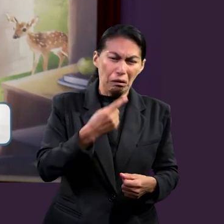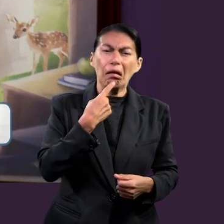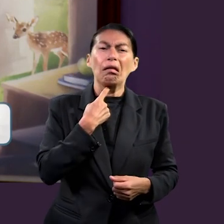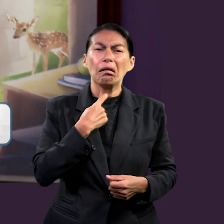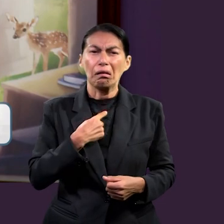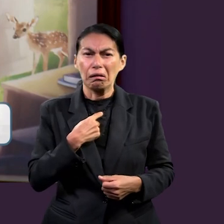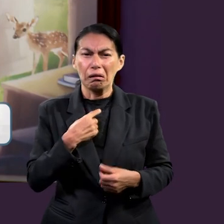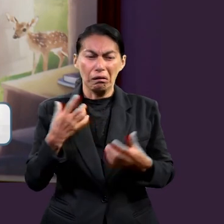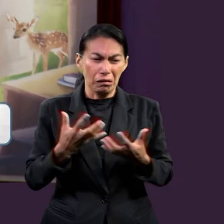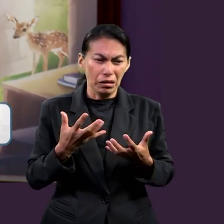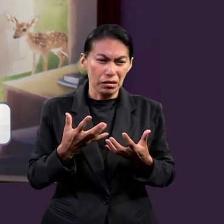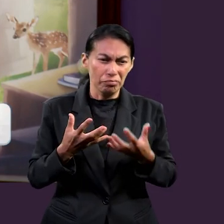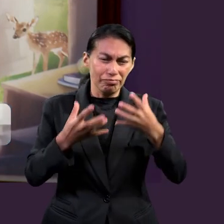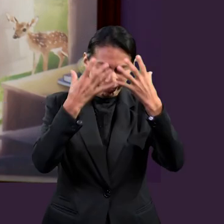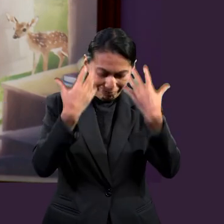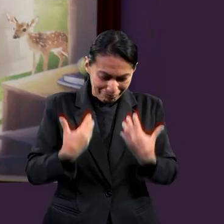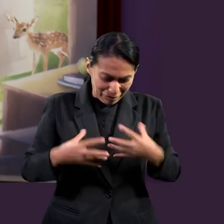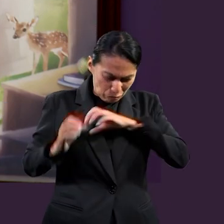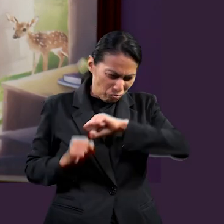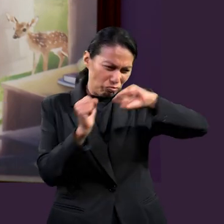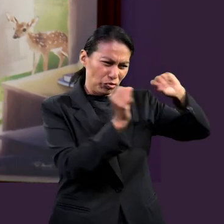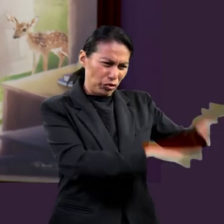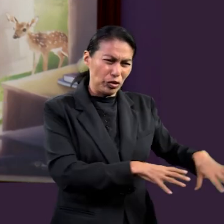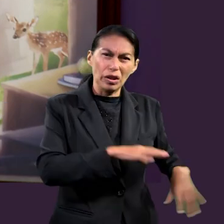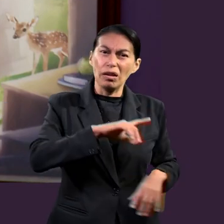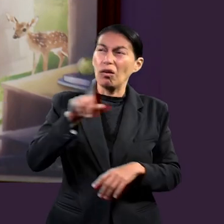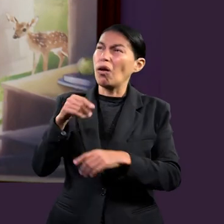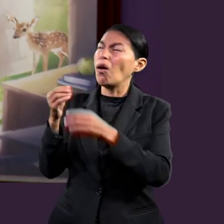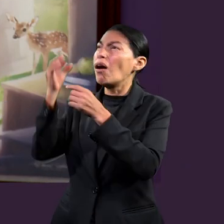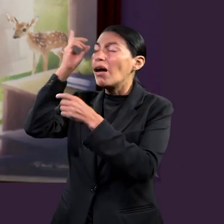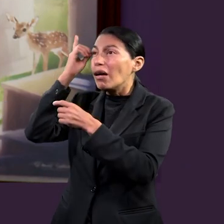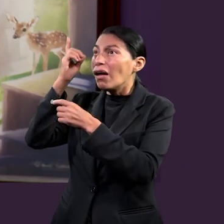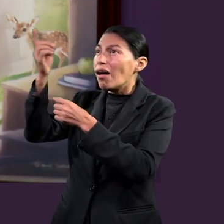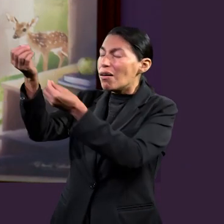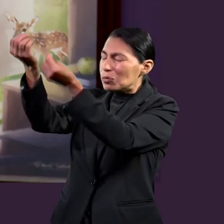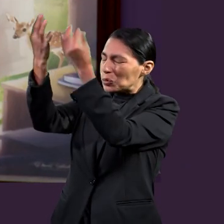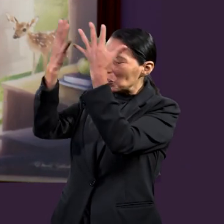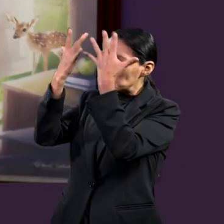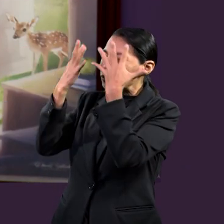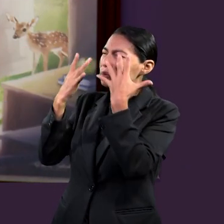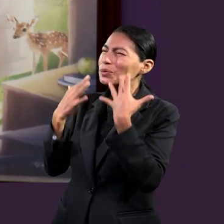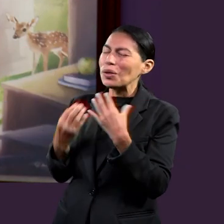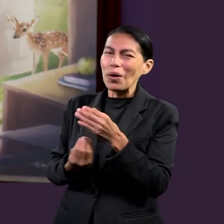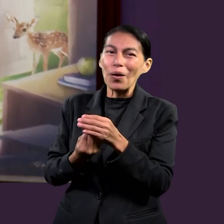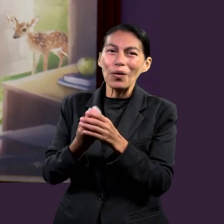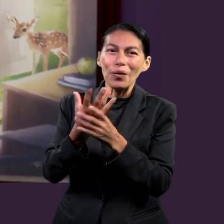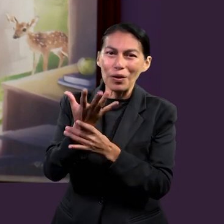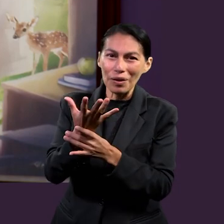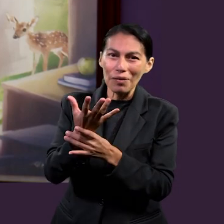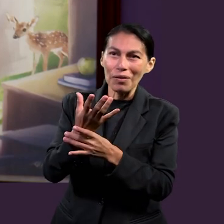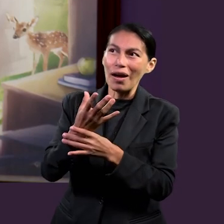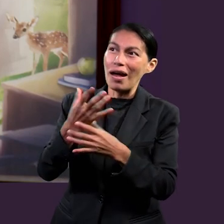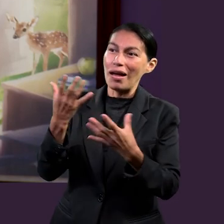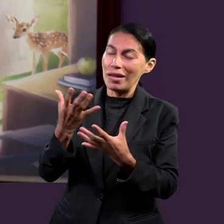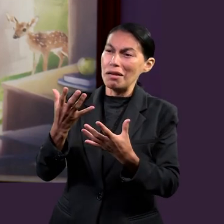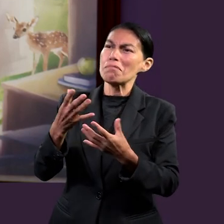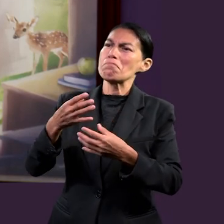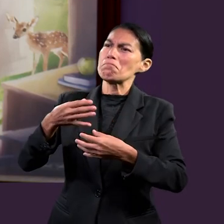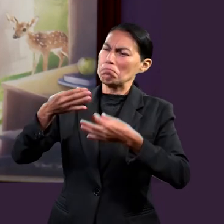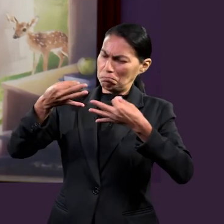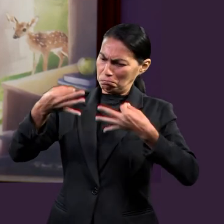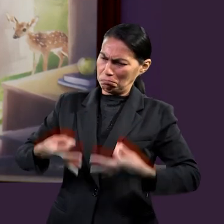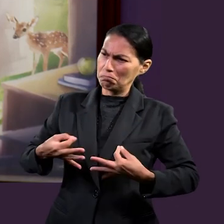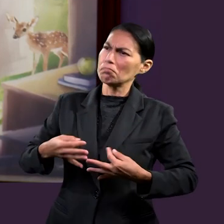Renueven la actitud de su mente y vístanse del nuevo hombre creado para ser semejante a Dios en